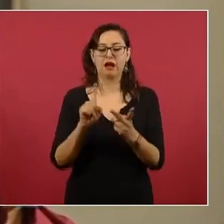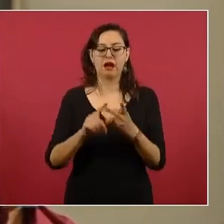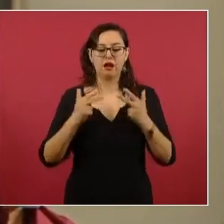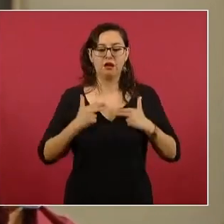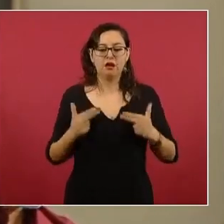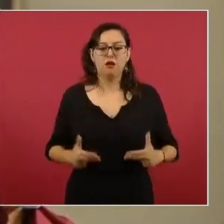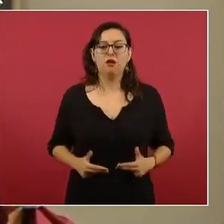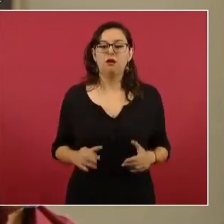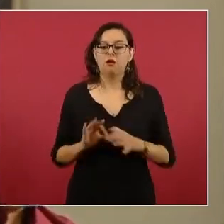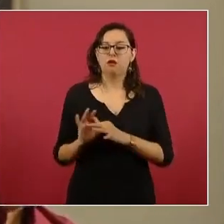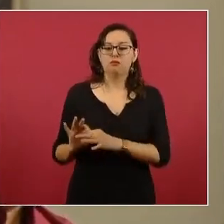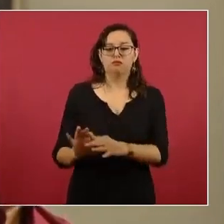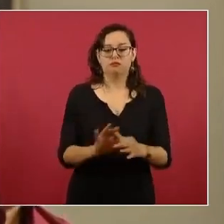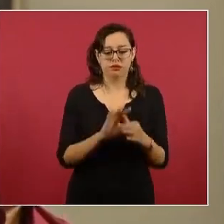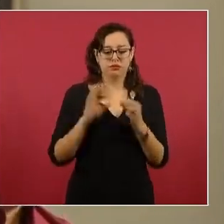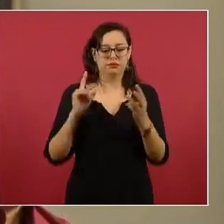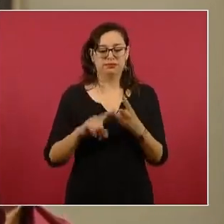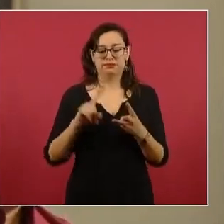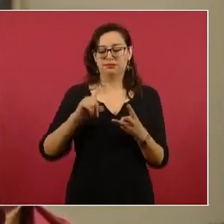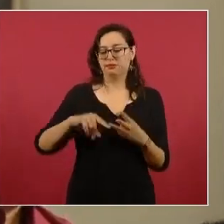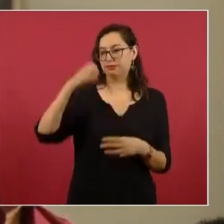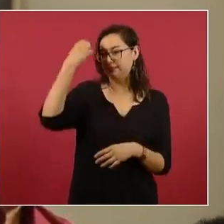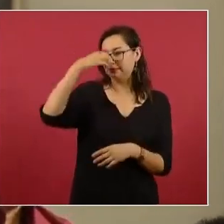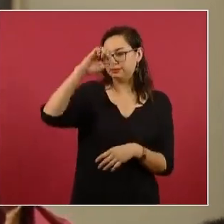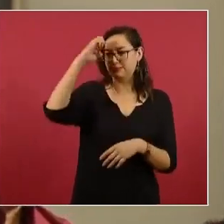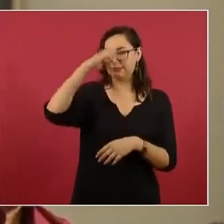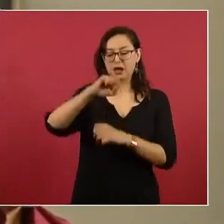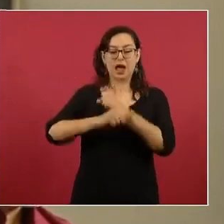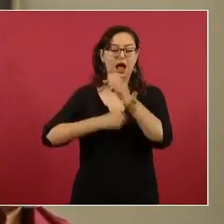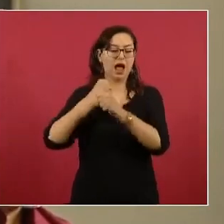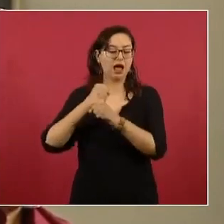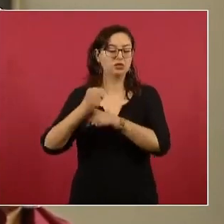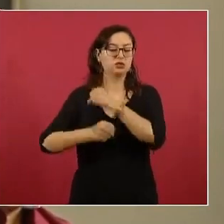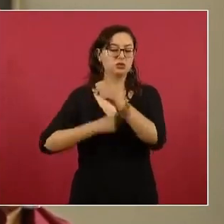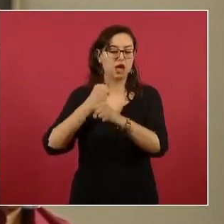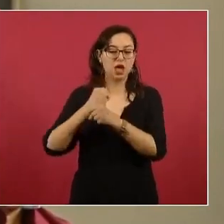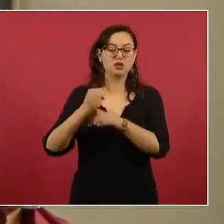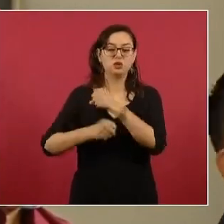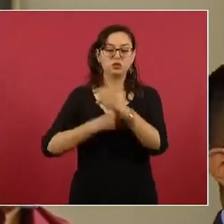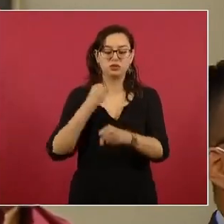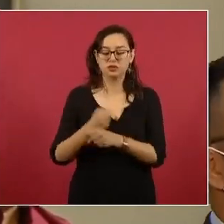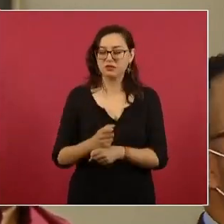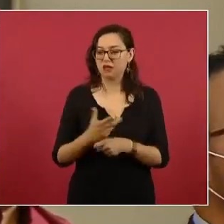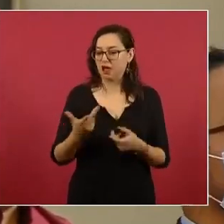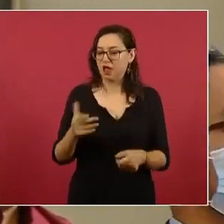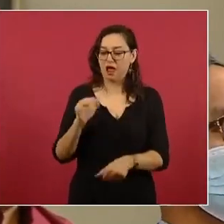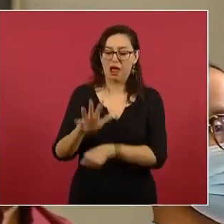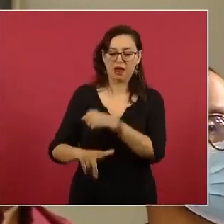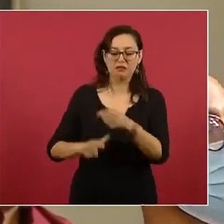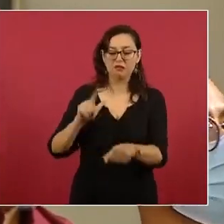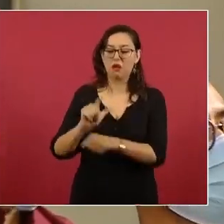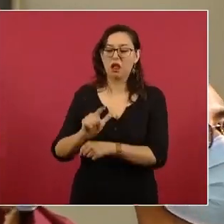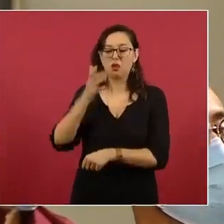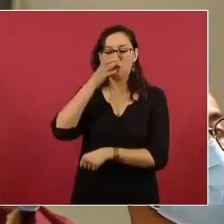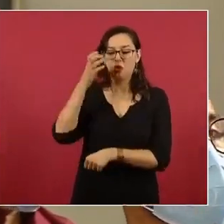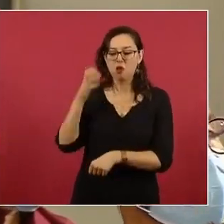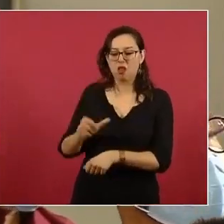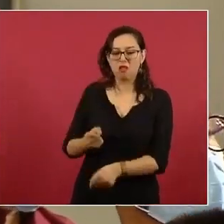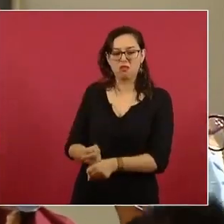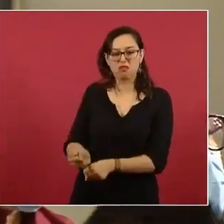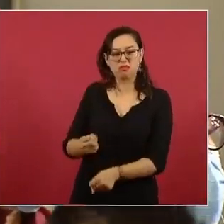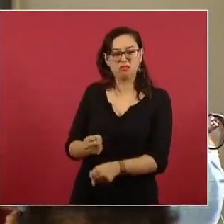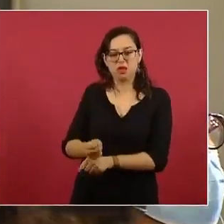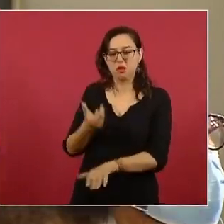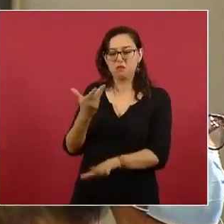experiencia fruto de una labor de décadas que han llevado a cabo estos grupos. La crueldad contra los animales erróneamente aún